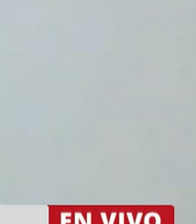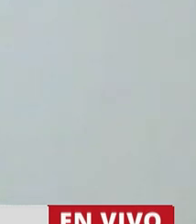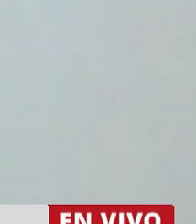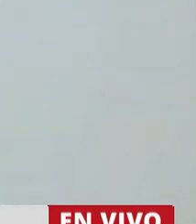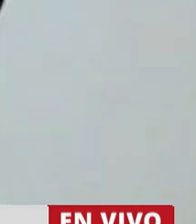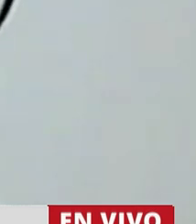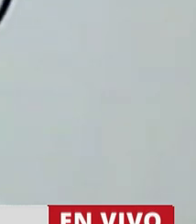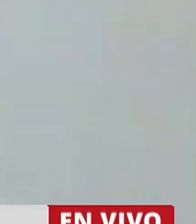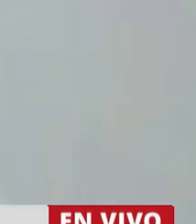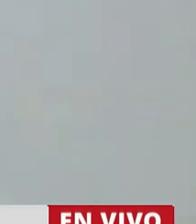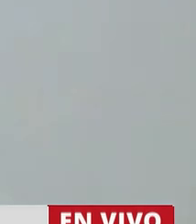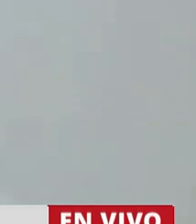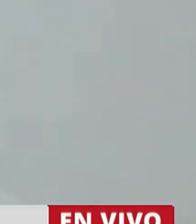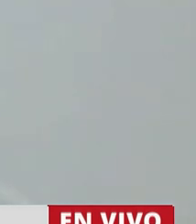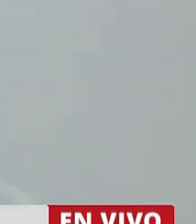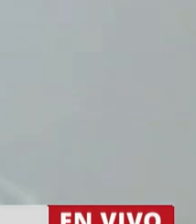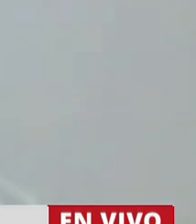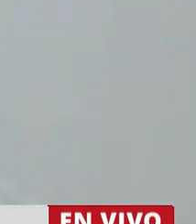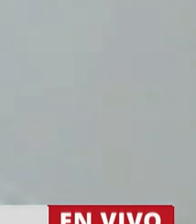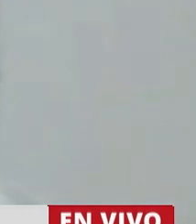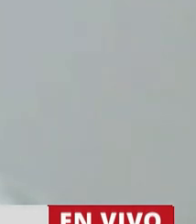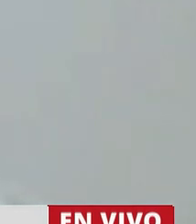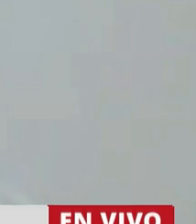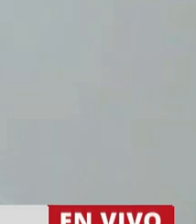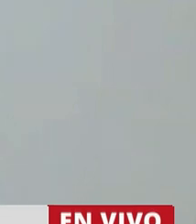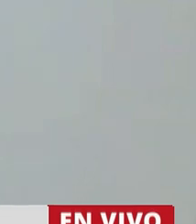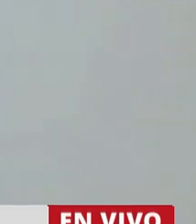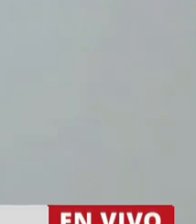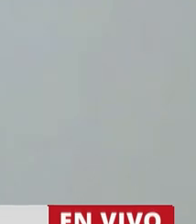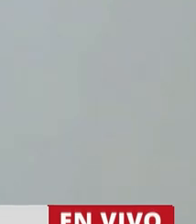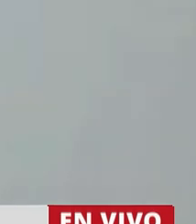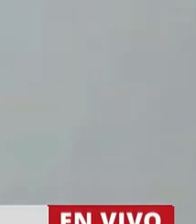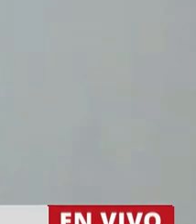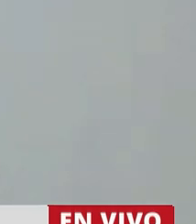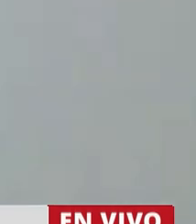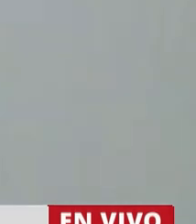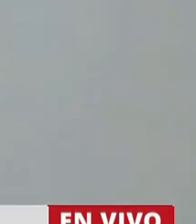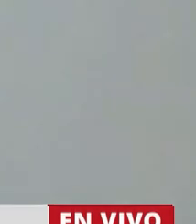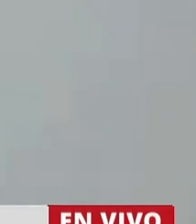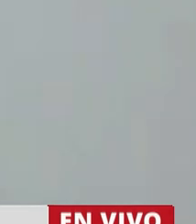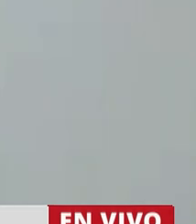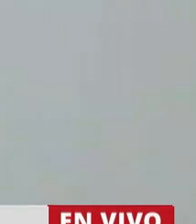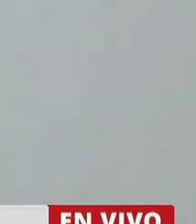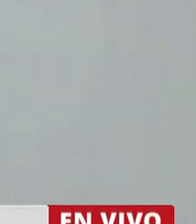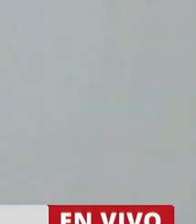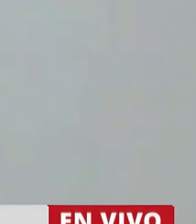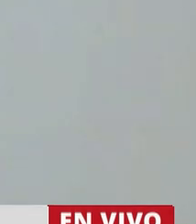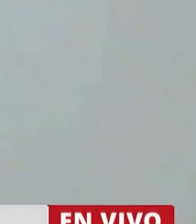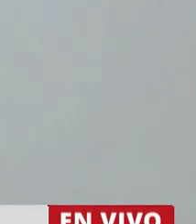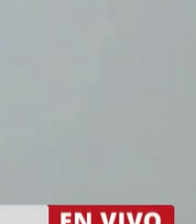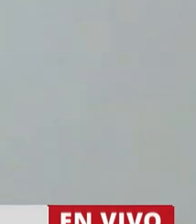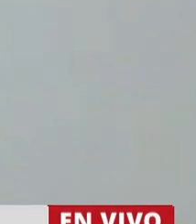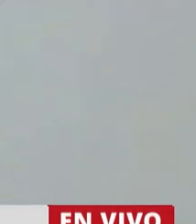de inclusión provisional eh A través de las moratorias provisional las moratorias no fueron gratuitas las moratorias se establecieron con un criterio en el